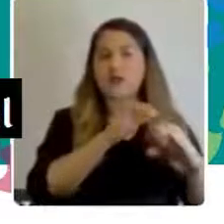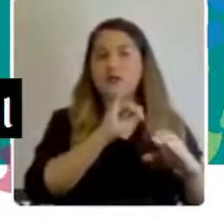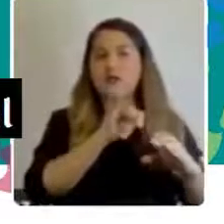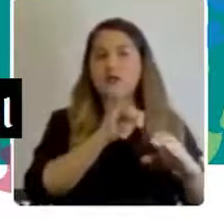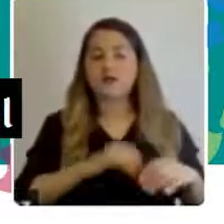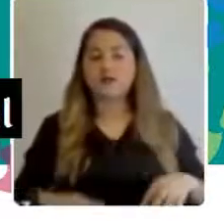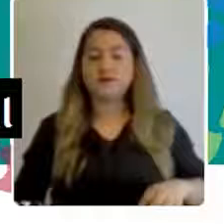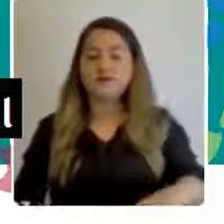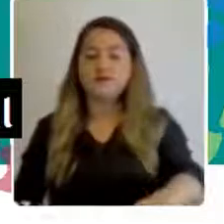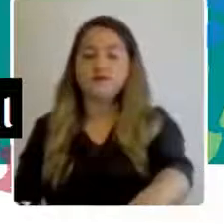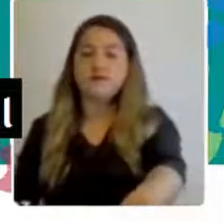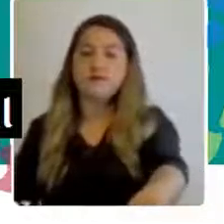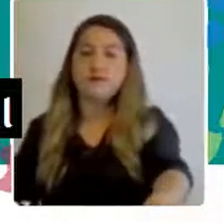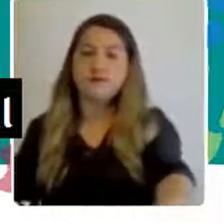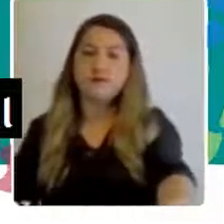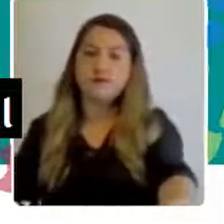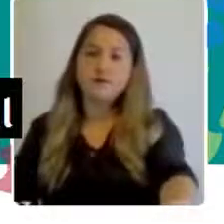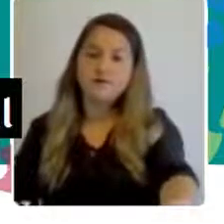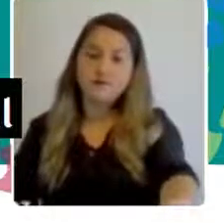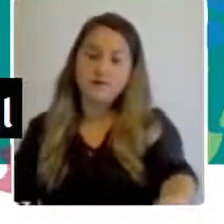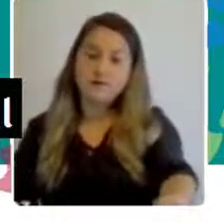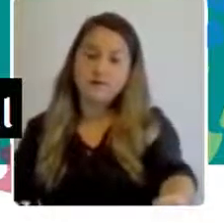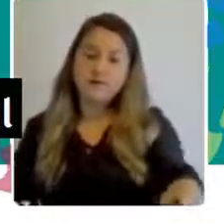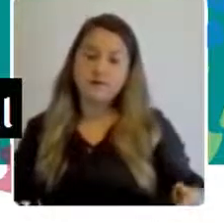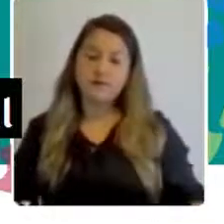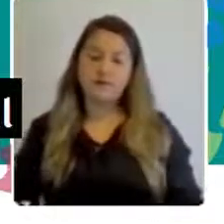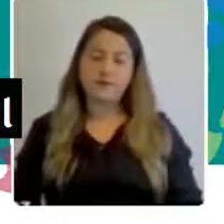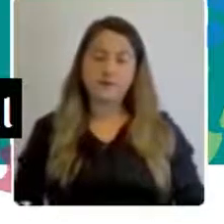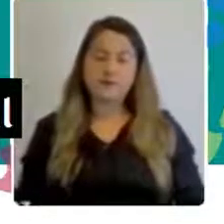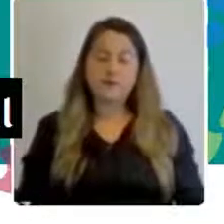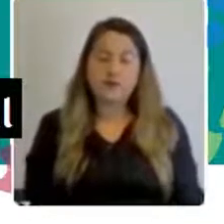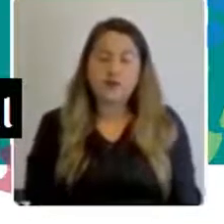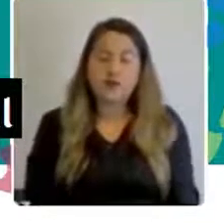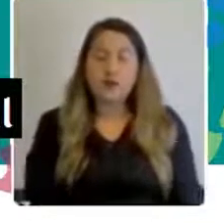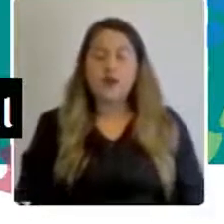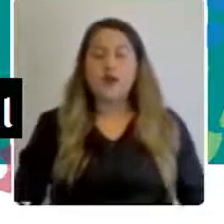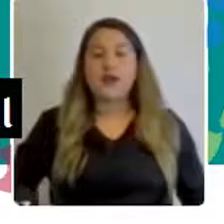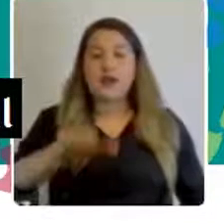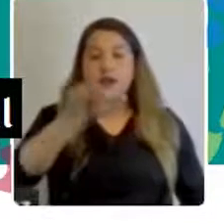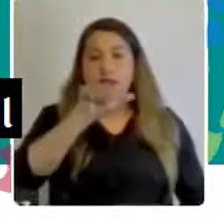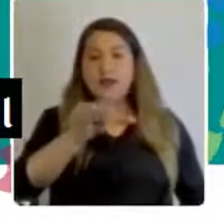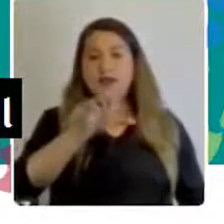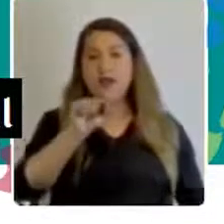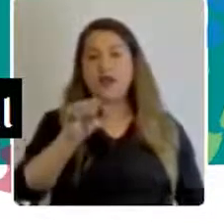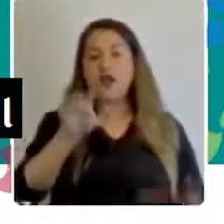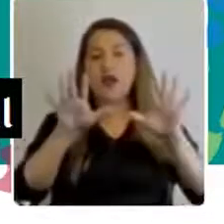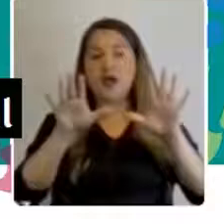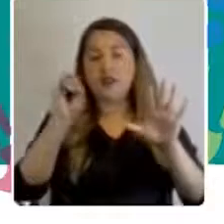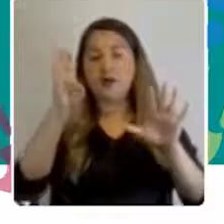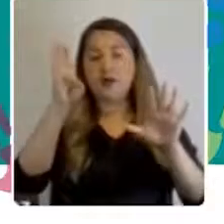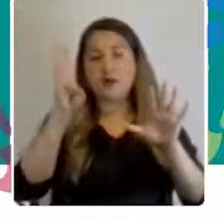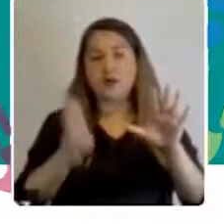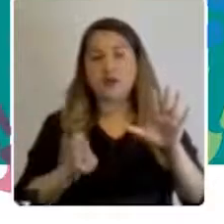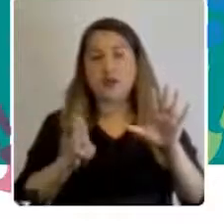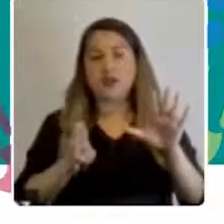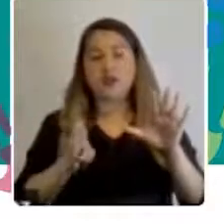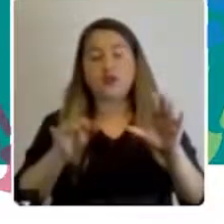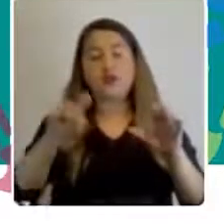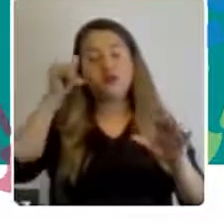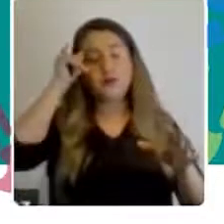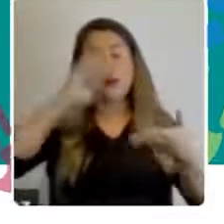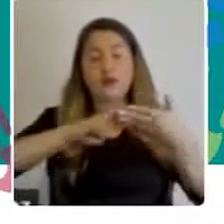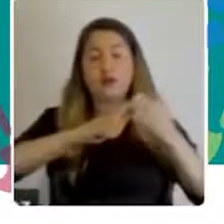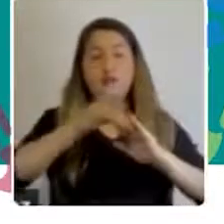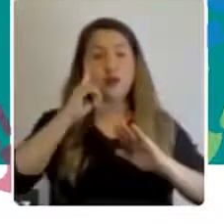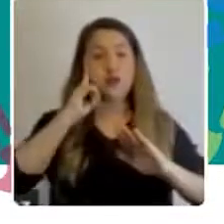hay estimaciones de prevalencia total de 6 a 10% globalmente, tal vez un poco